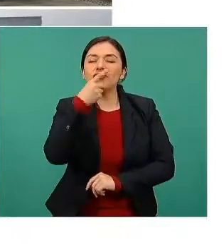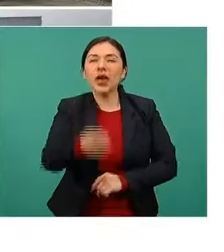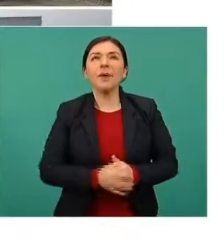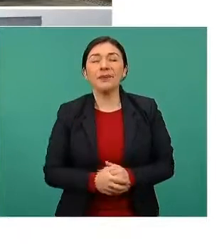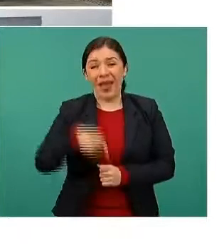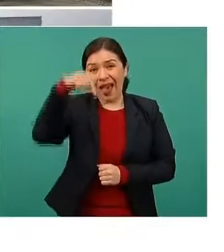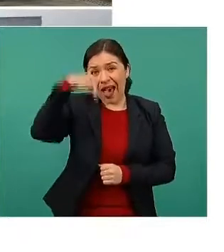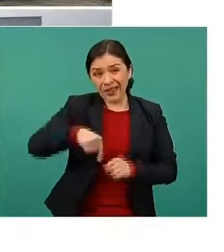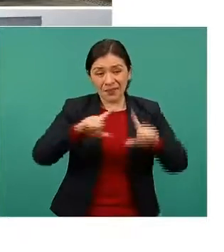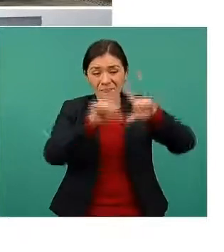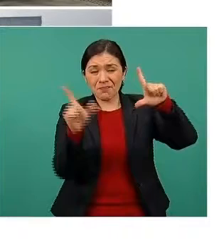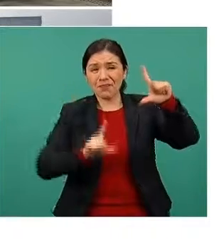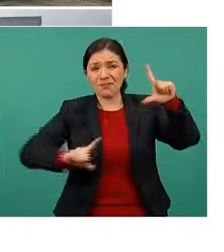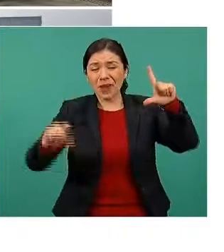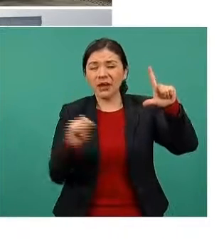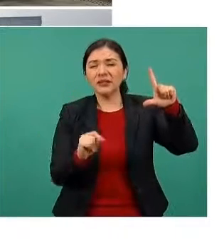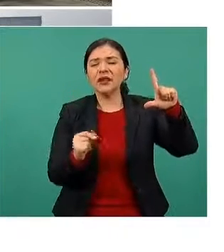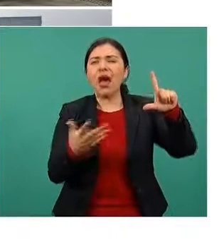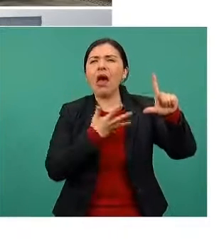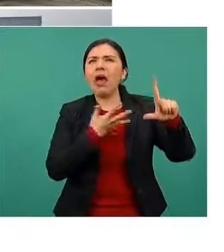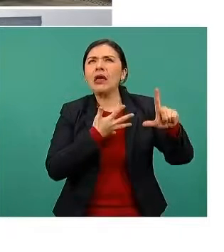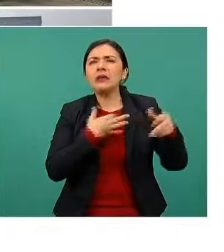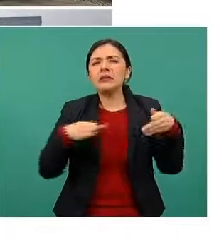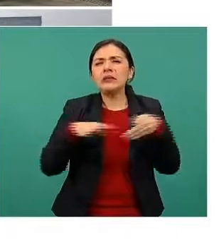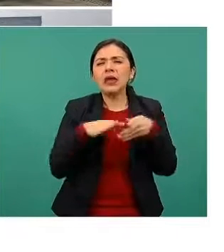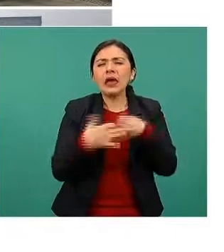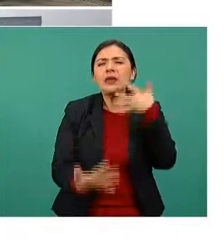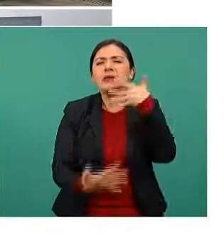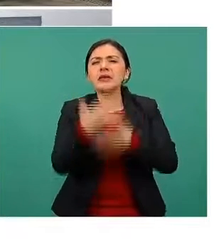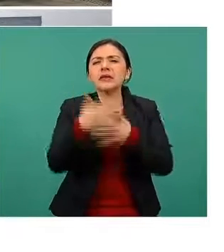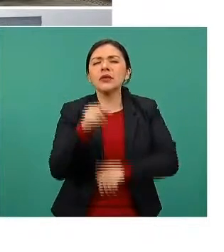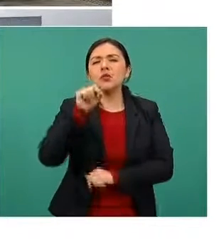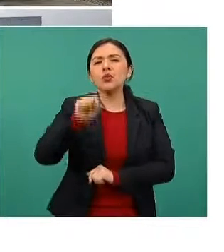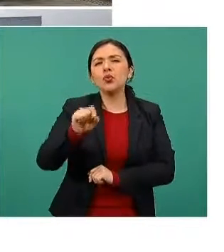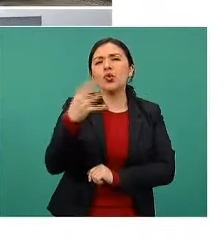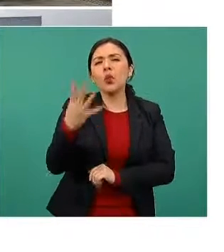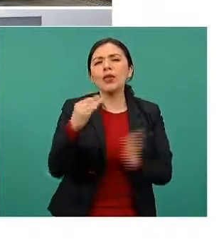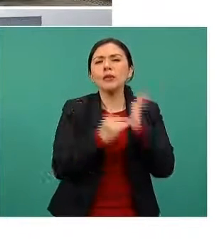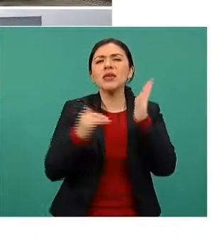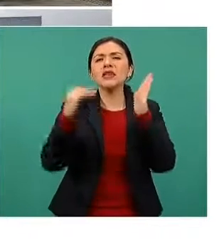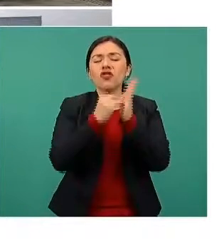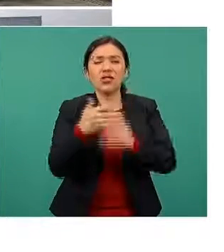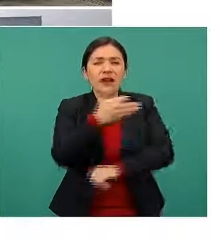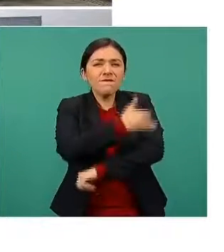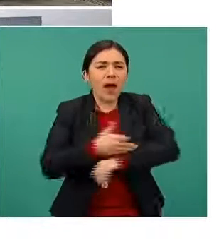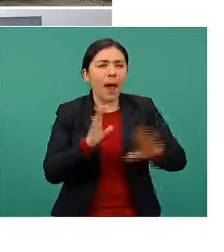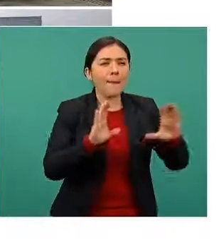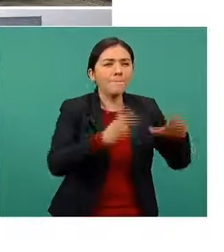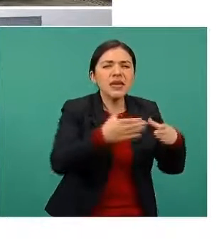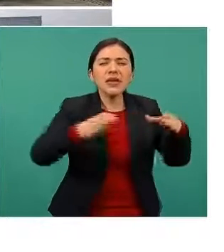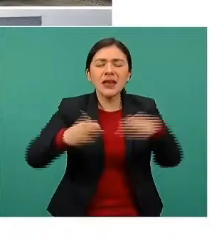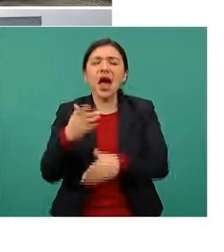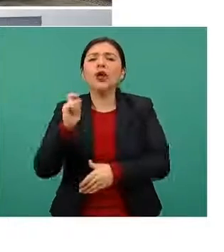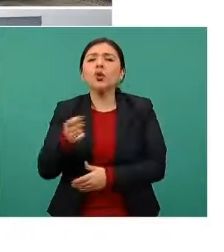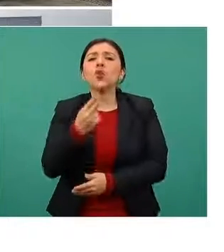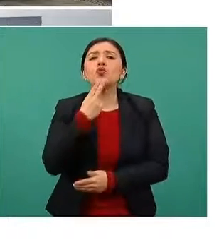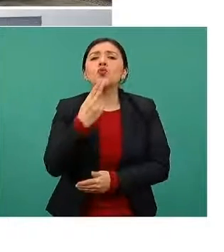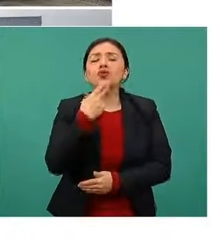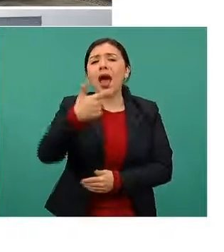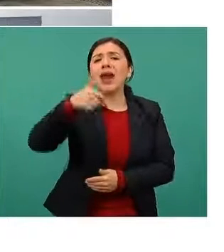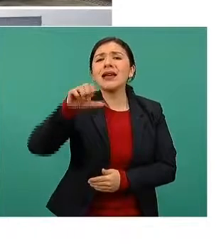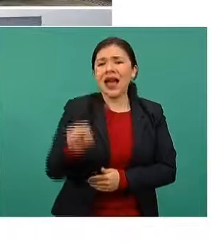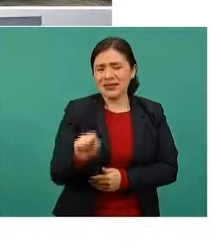en el país hay 15.4 millones de familias que consumen gas LP en cilindros, son las